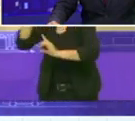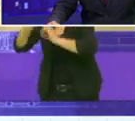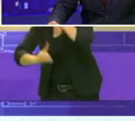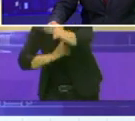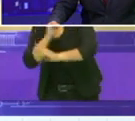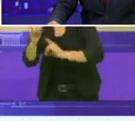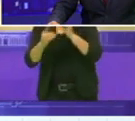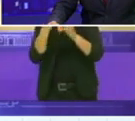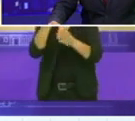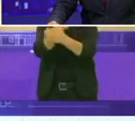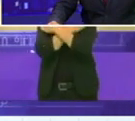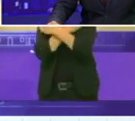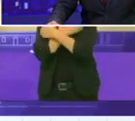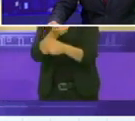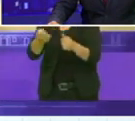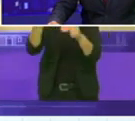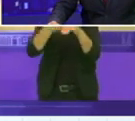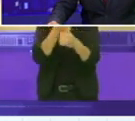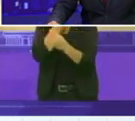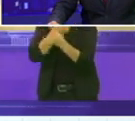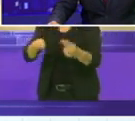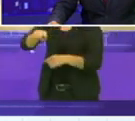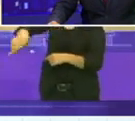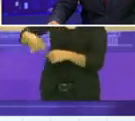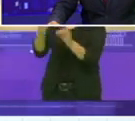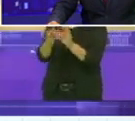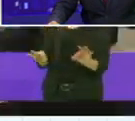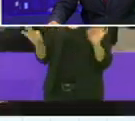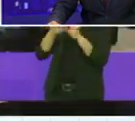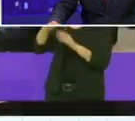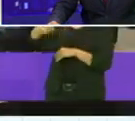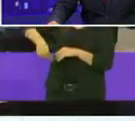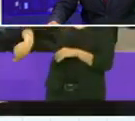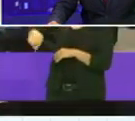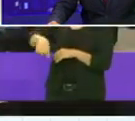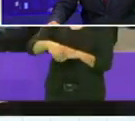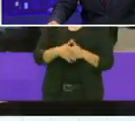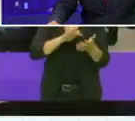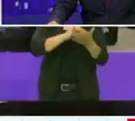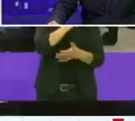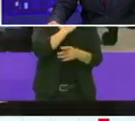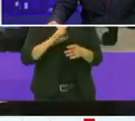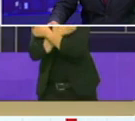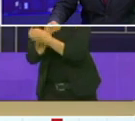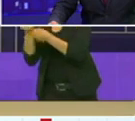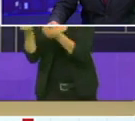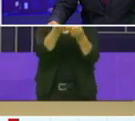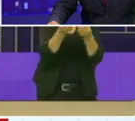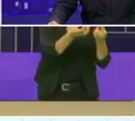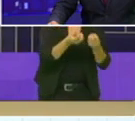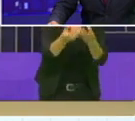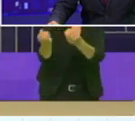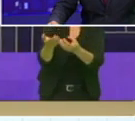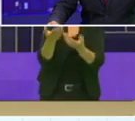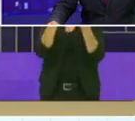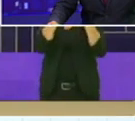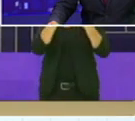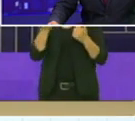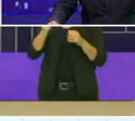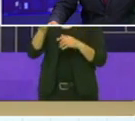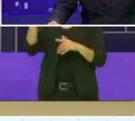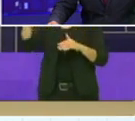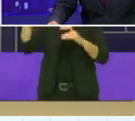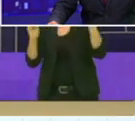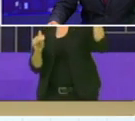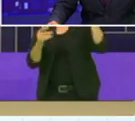completamente que cada uno una de las candidaturas pudiera si me permites la expresión jugar con ese espacio que tenían para poder dirigirse al